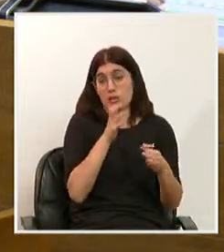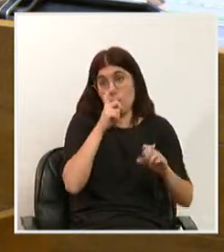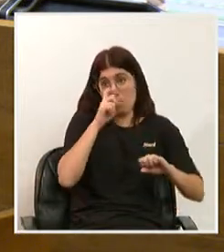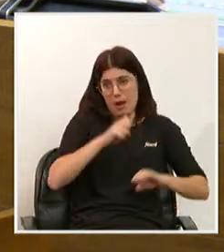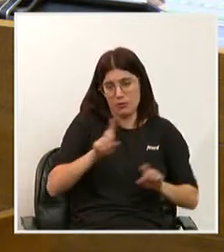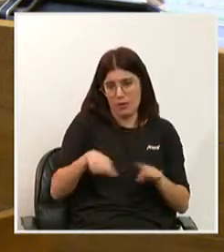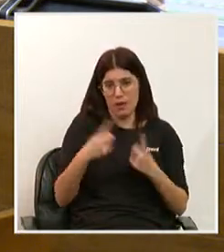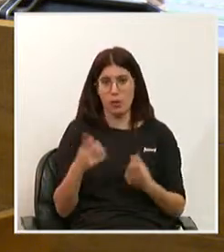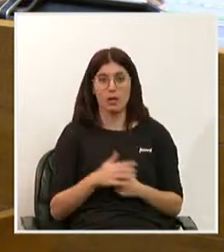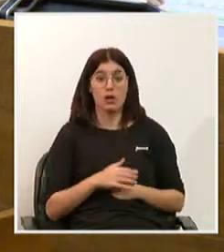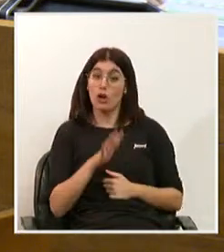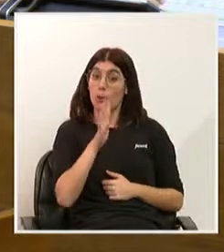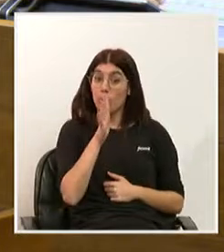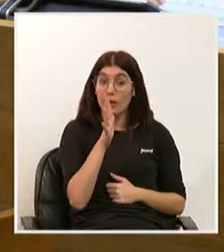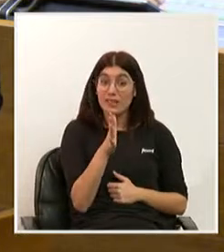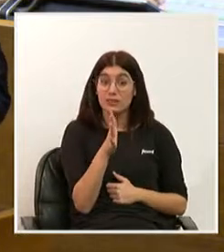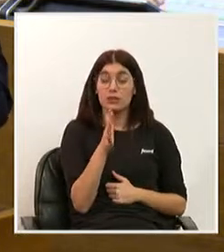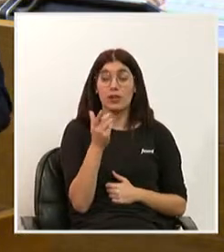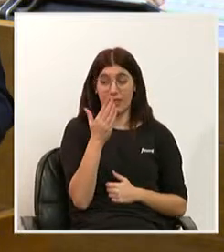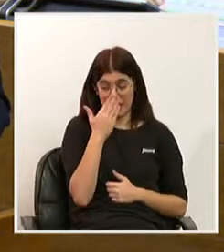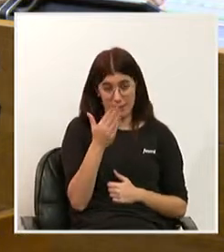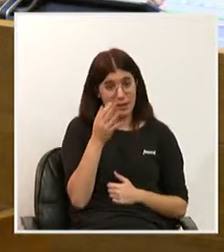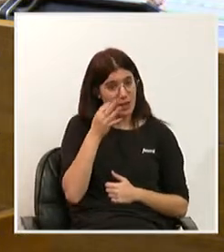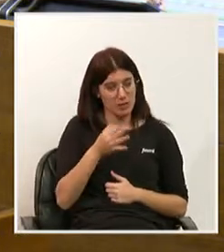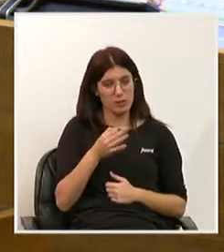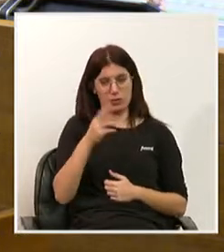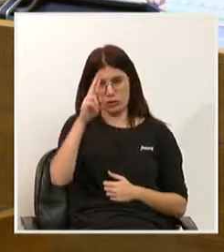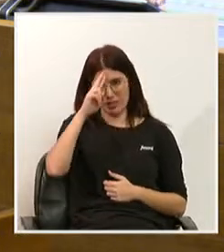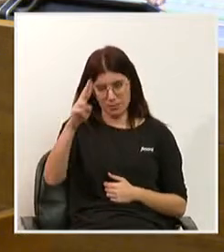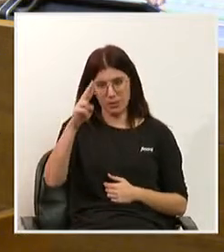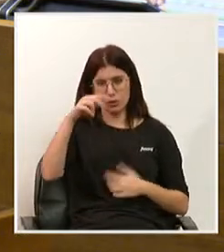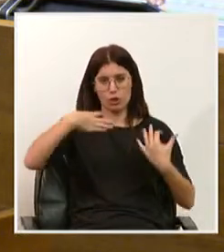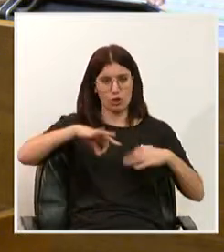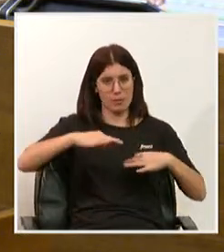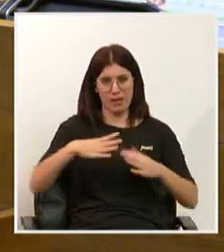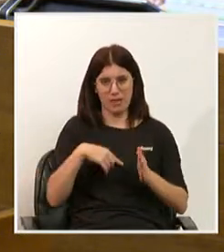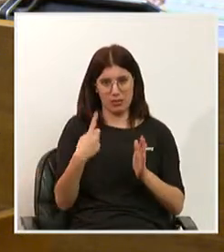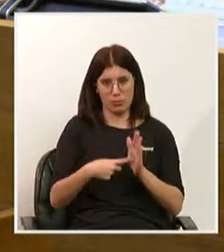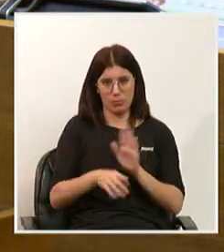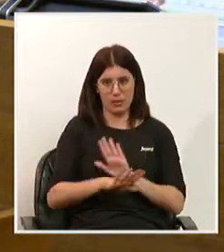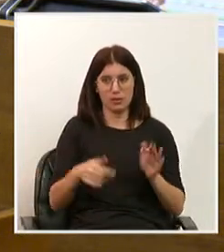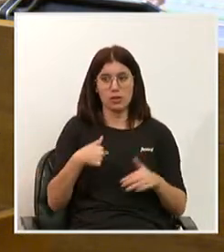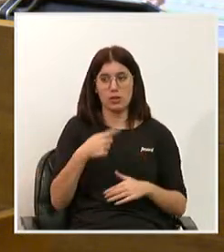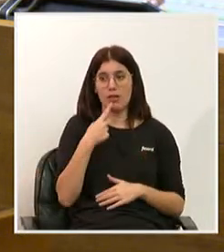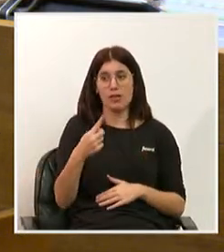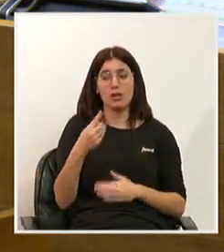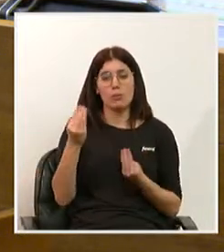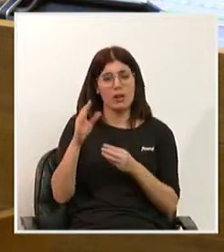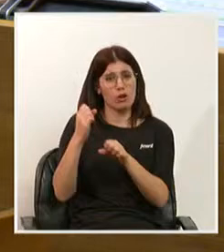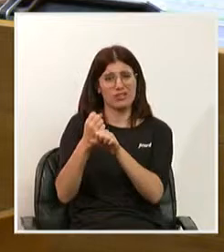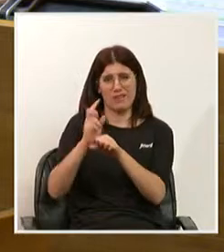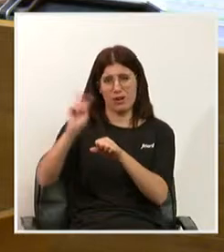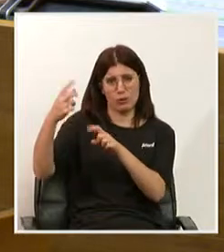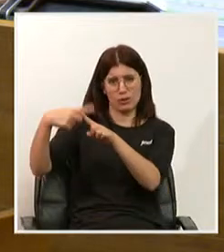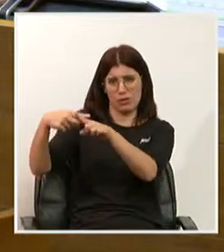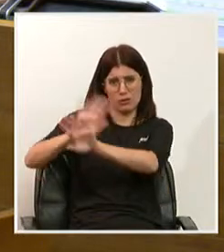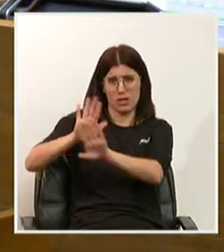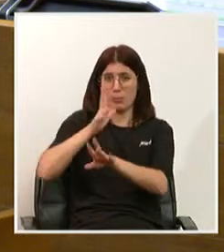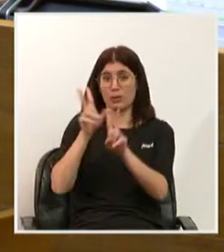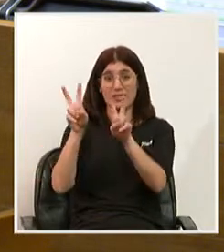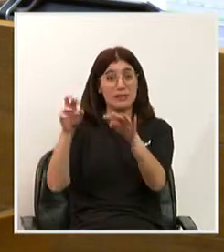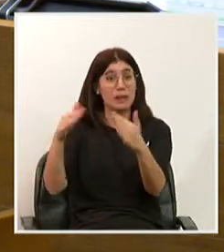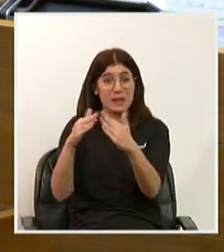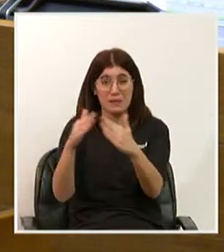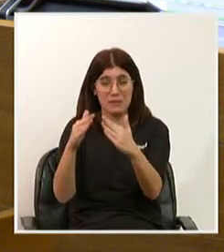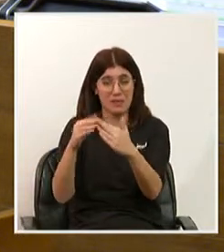jóvenes por verdad con respeto y con toda la humildad del mundo yo les digo que dedíquense a otra cosa porque en materia de vivienda ya